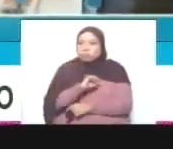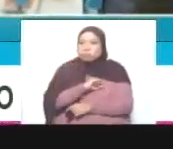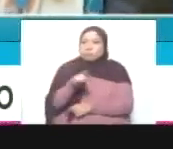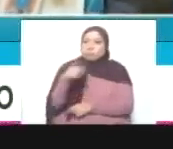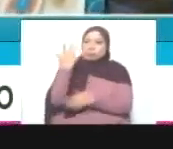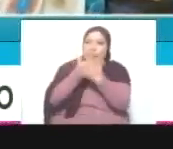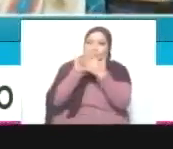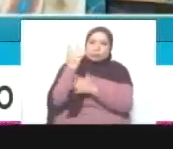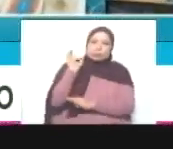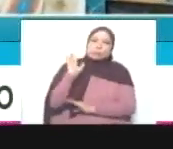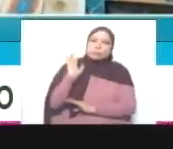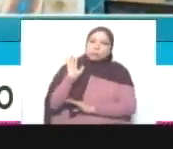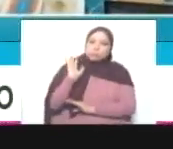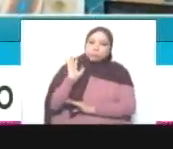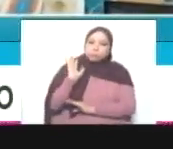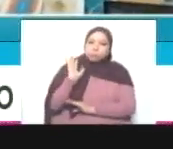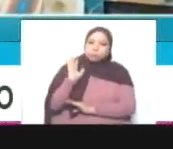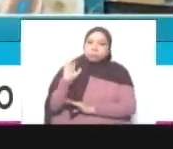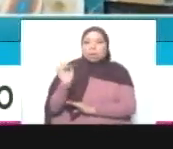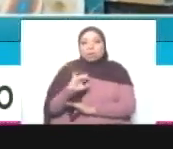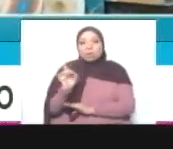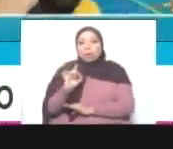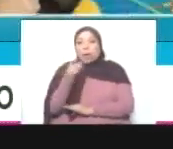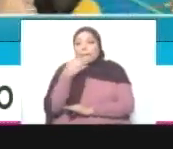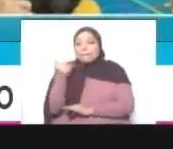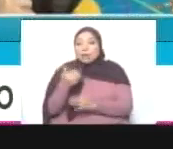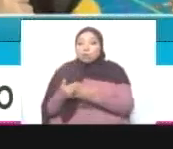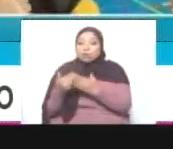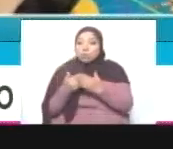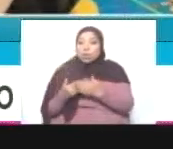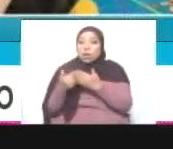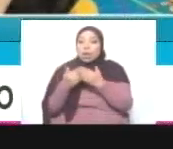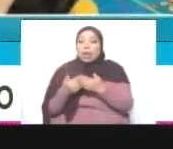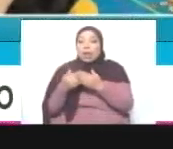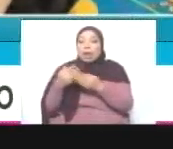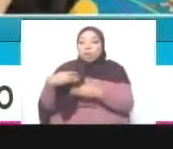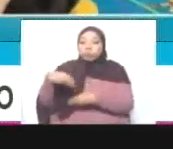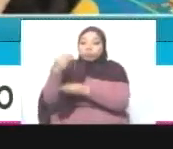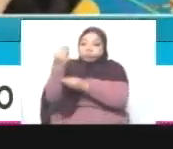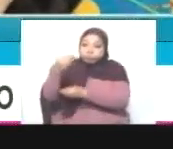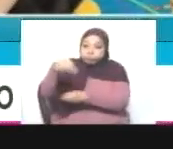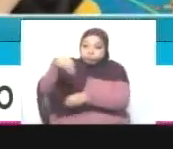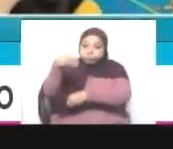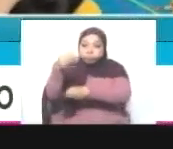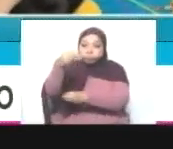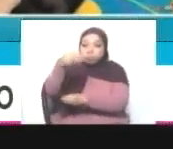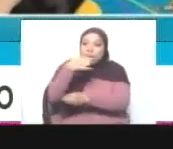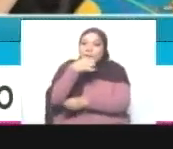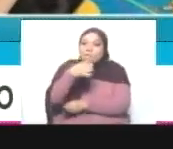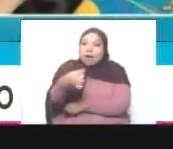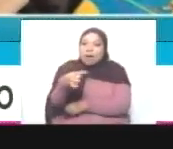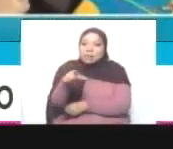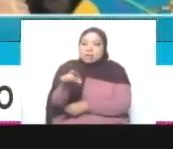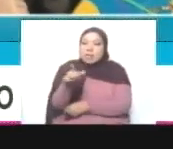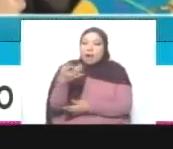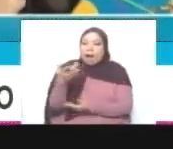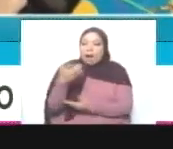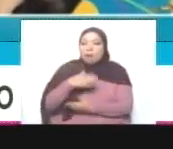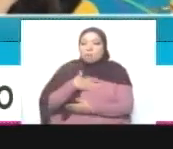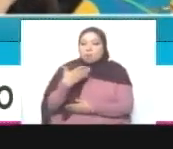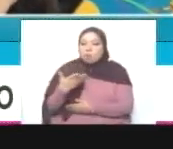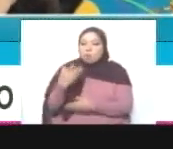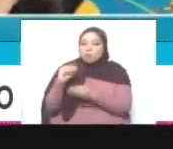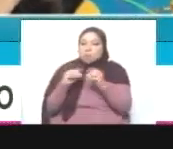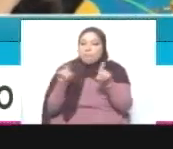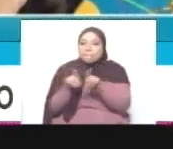bueno, ¿qué más idóneo para enseñarles a ellos? Que a través de lo que es la robótica, la facilidad para ellos de poder armar ellos